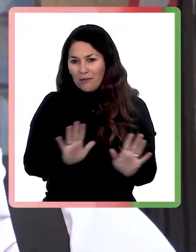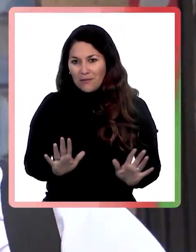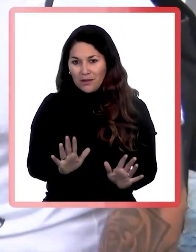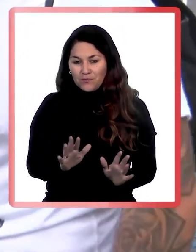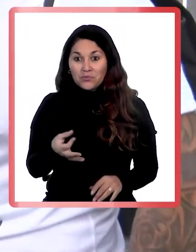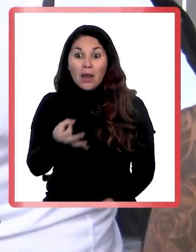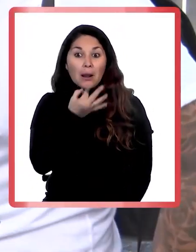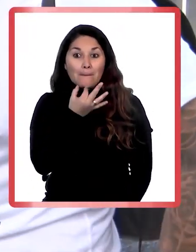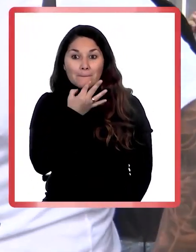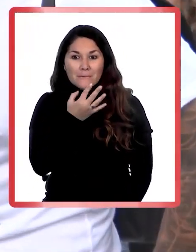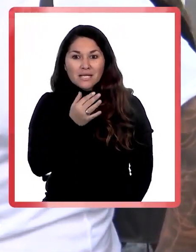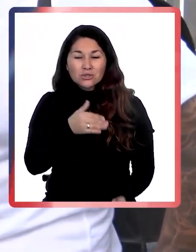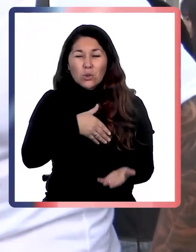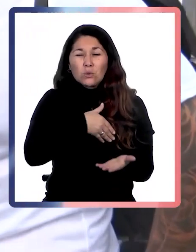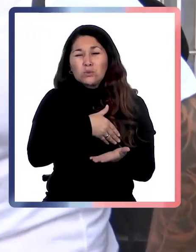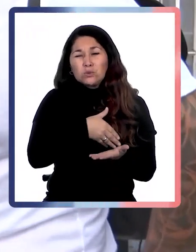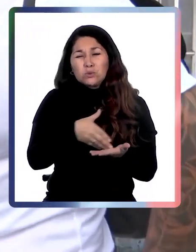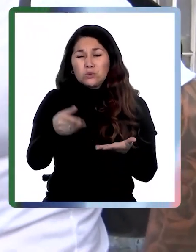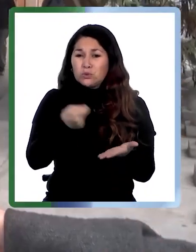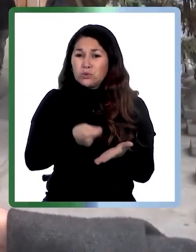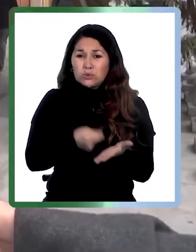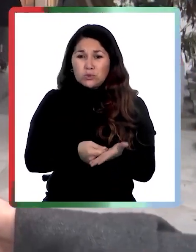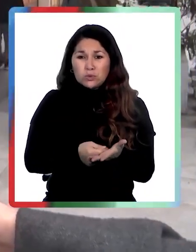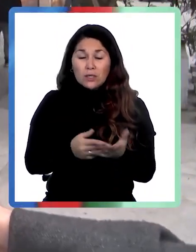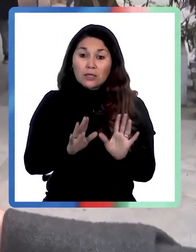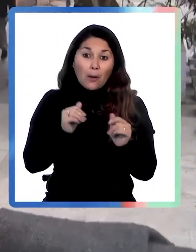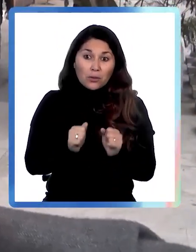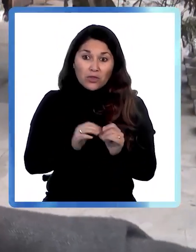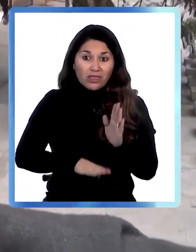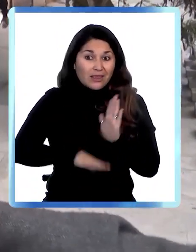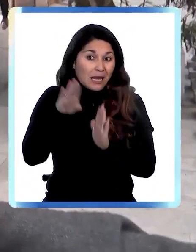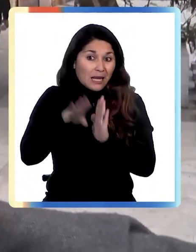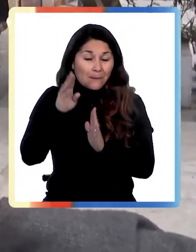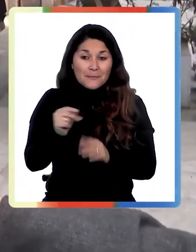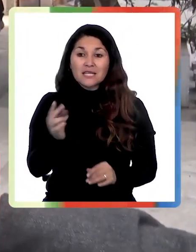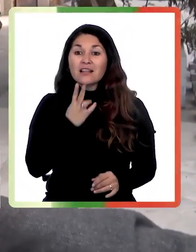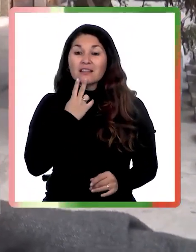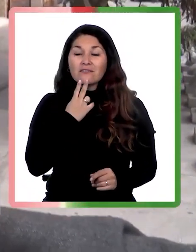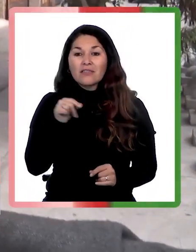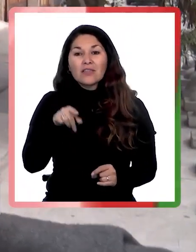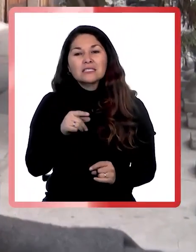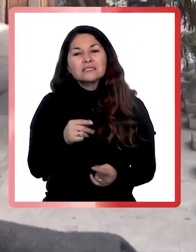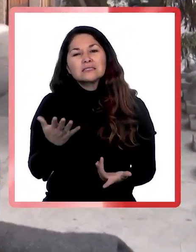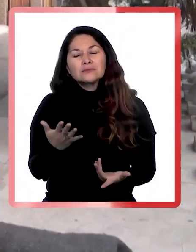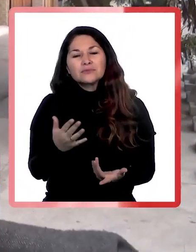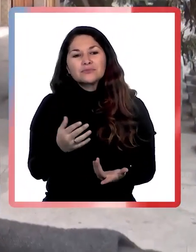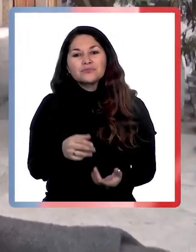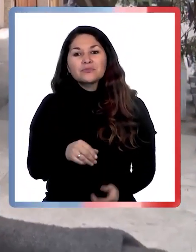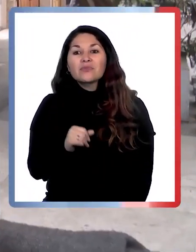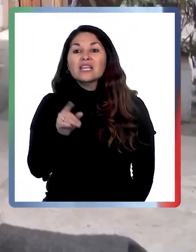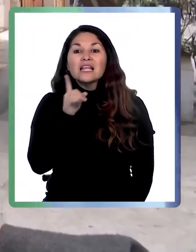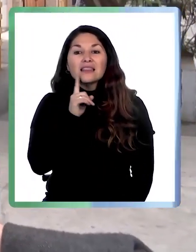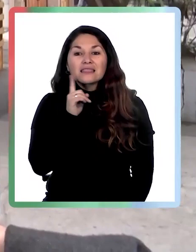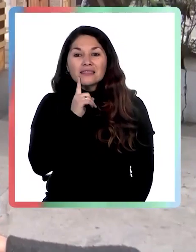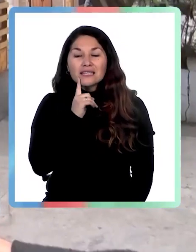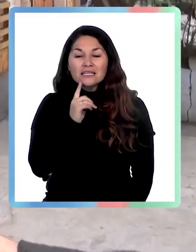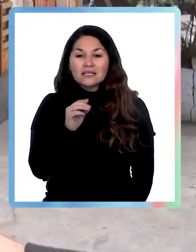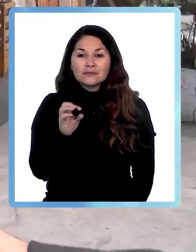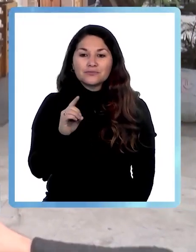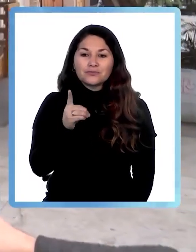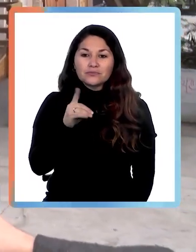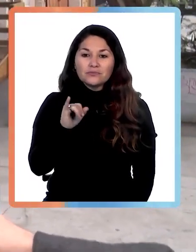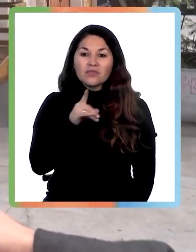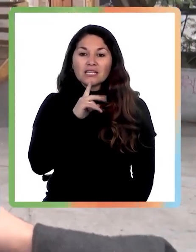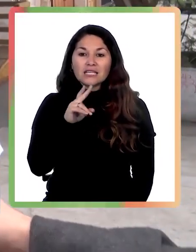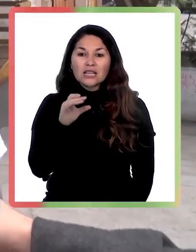un millonario medicamento Dante tiene una enfermedad rara una enfermedad que se da un niño cada 3600 niños se llama distrofia